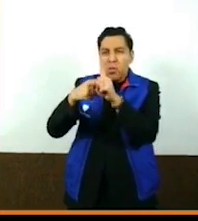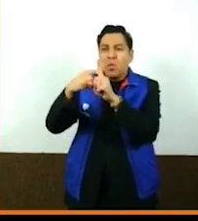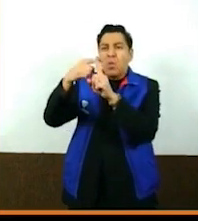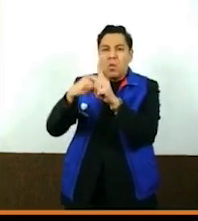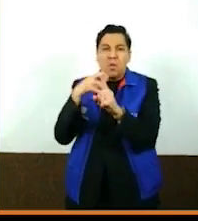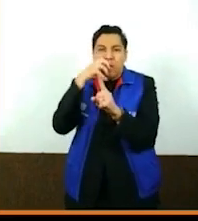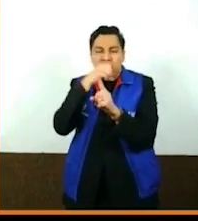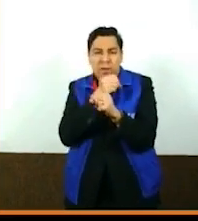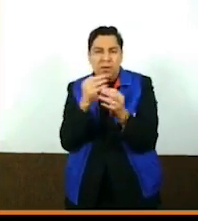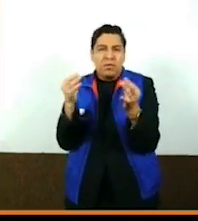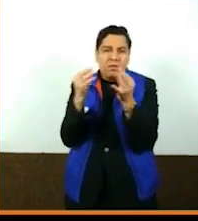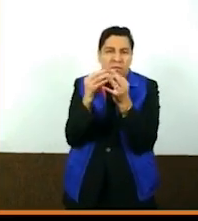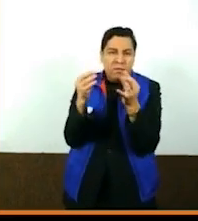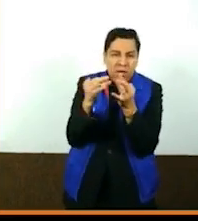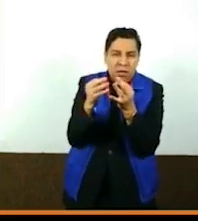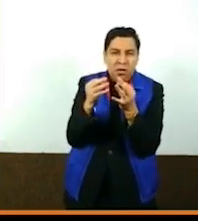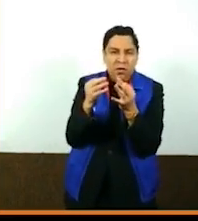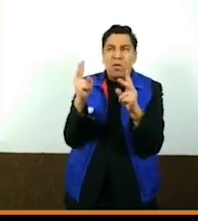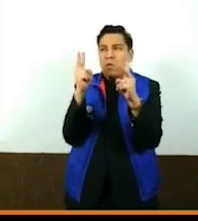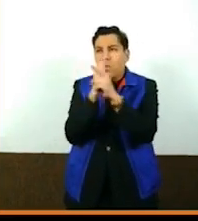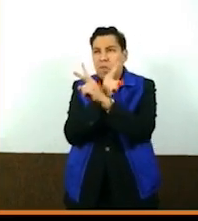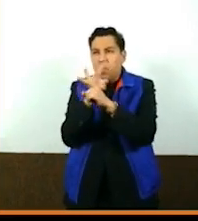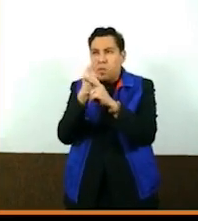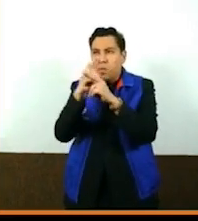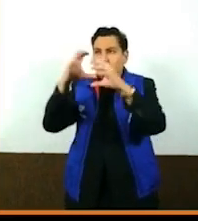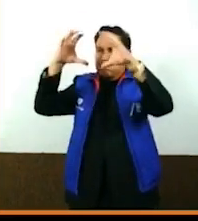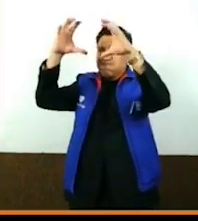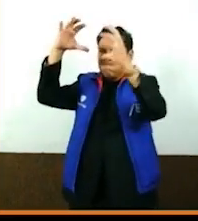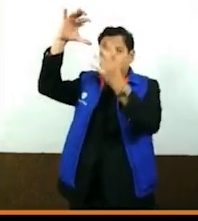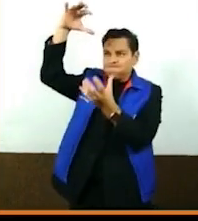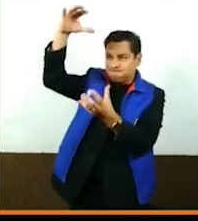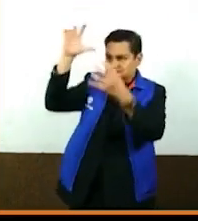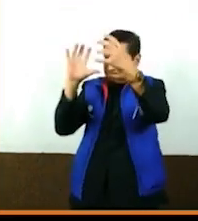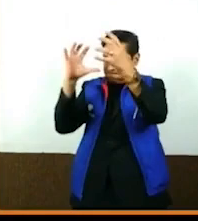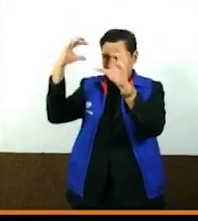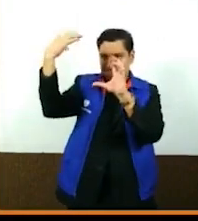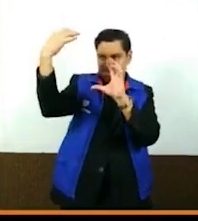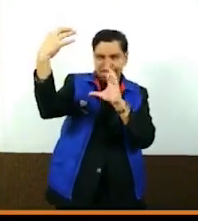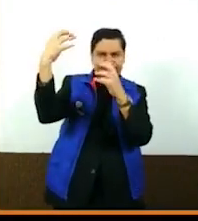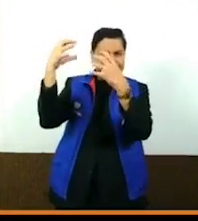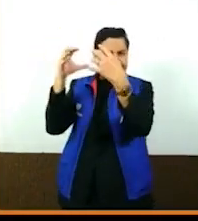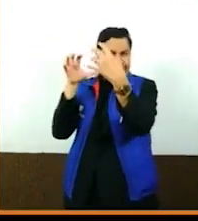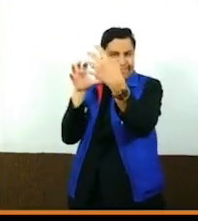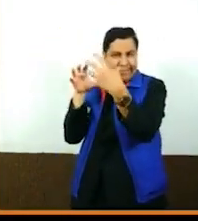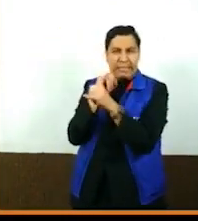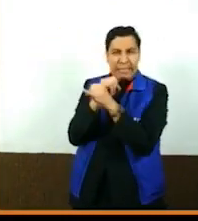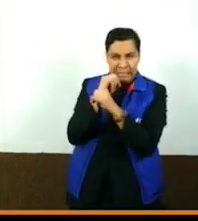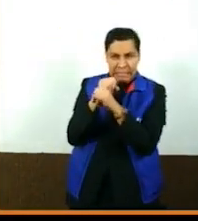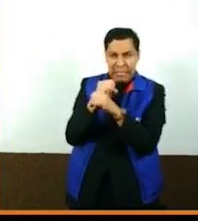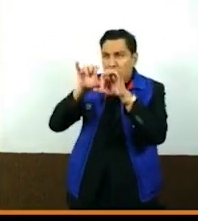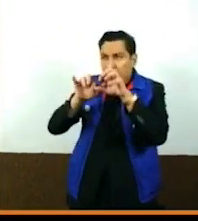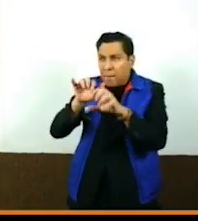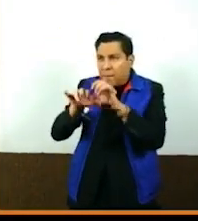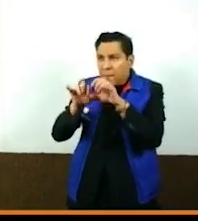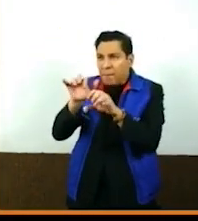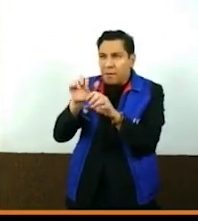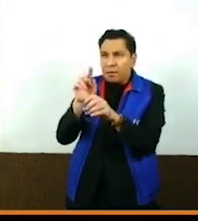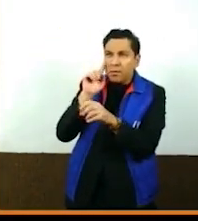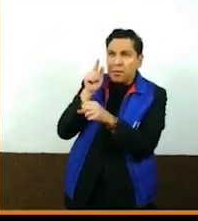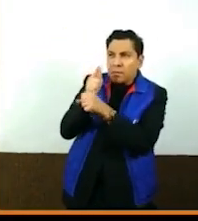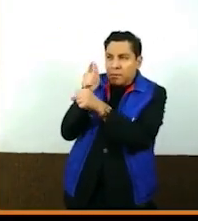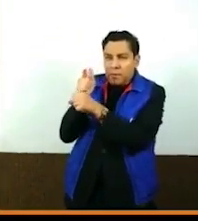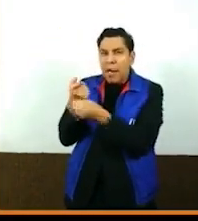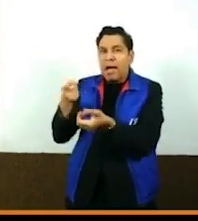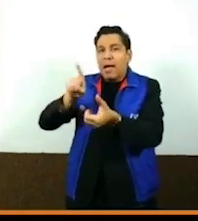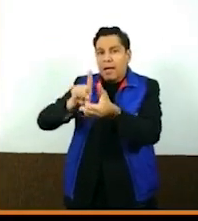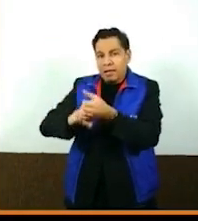temperatura, la calidad del aire y algunos otros aspectos que también están midiendo constantemente. Eso está dentro de la